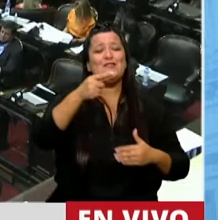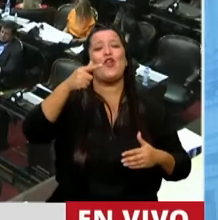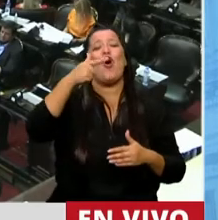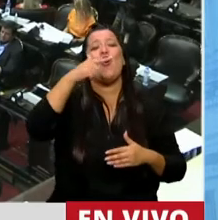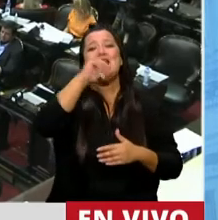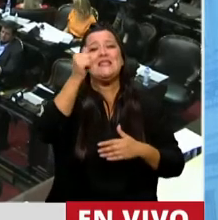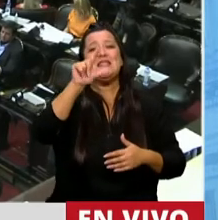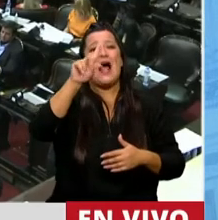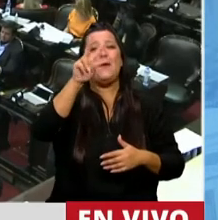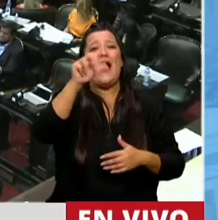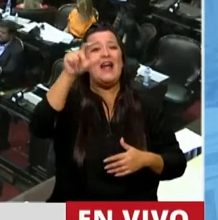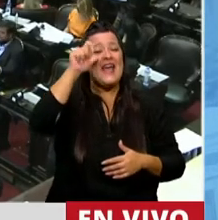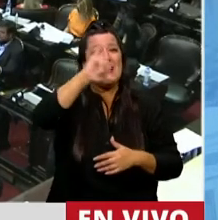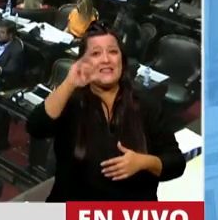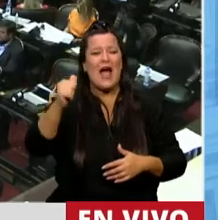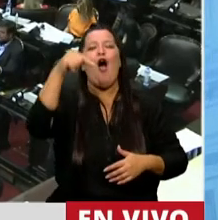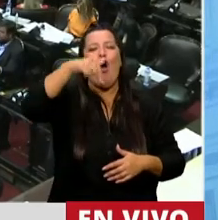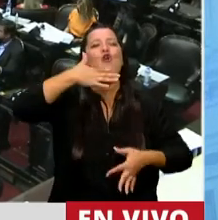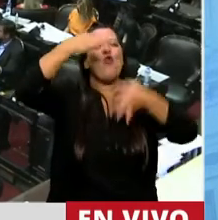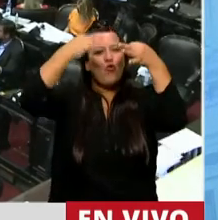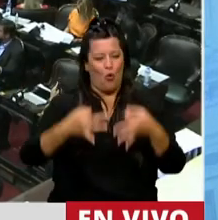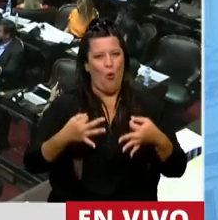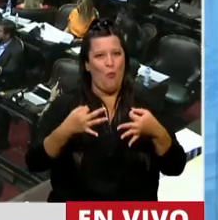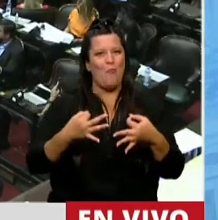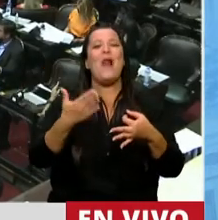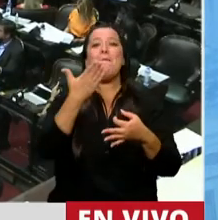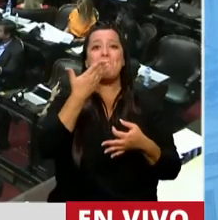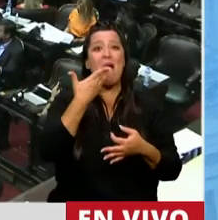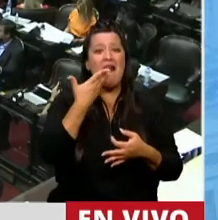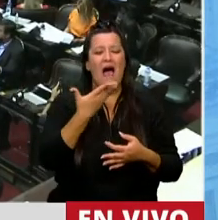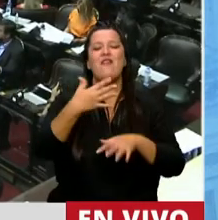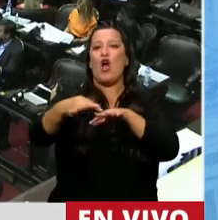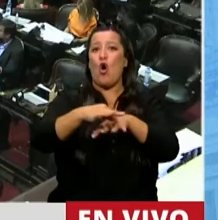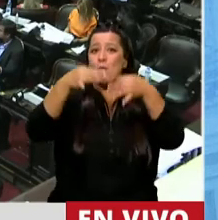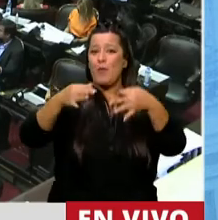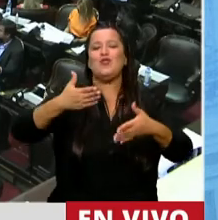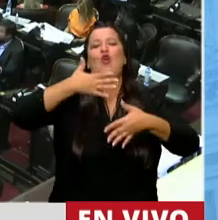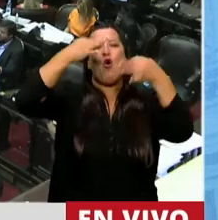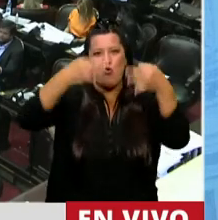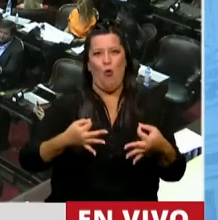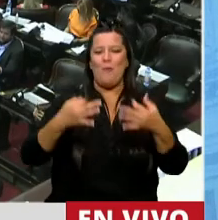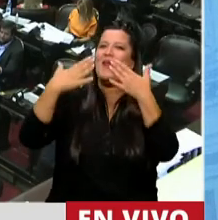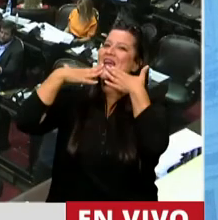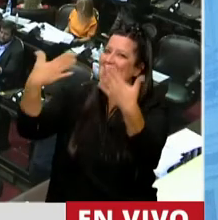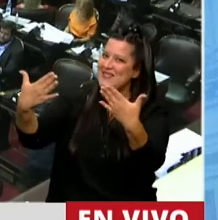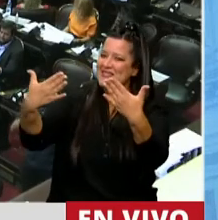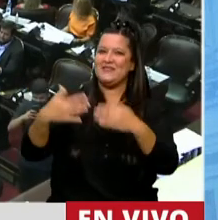Salvareza, que hoy estamos cumpliendo nuestra palabra y nuestro compromiso.